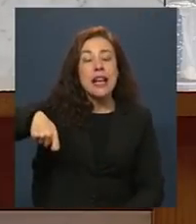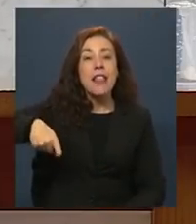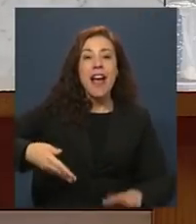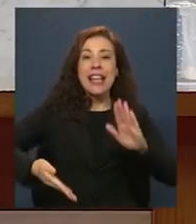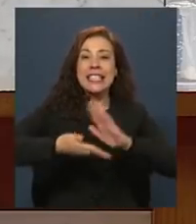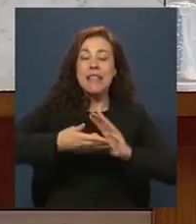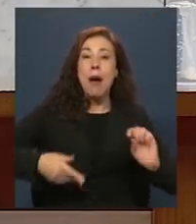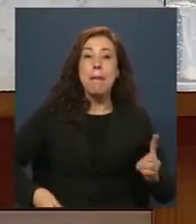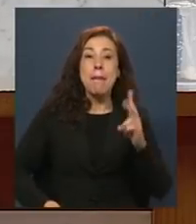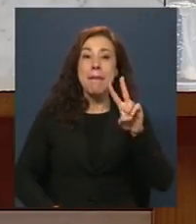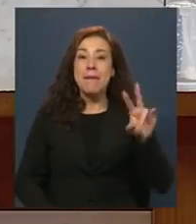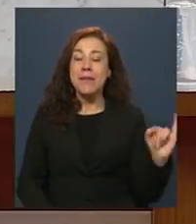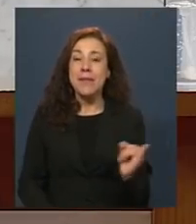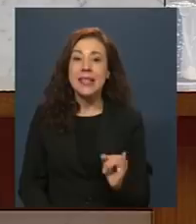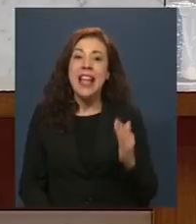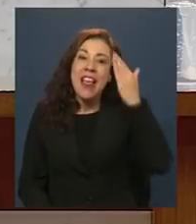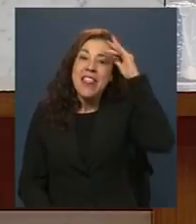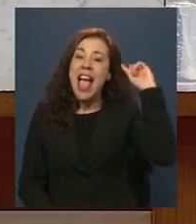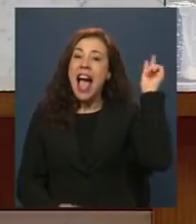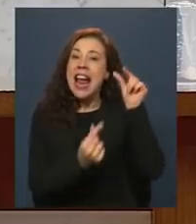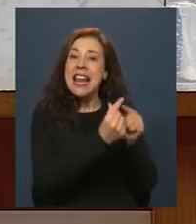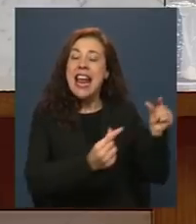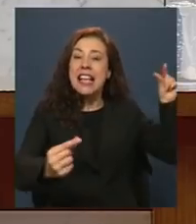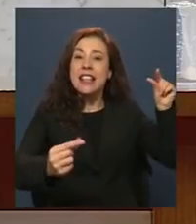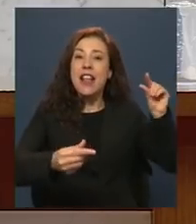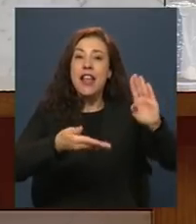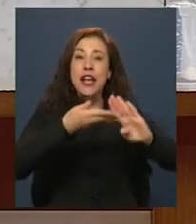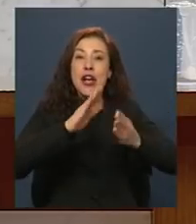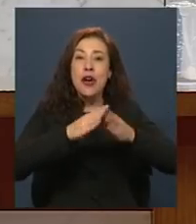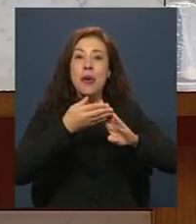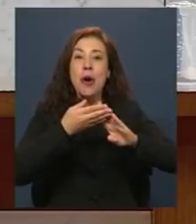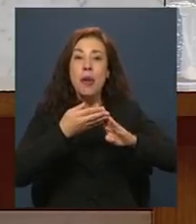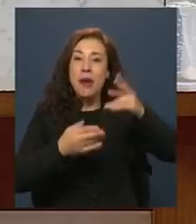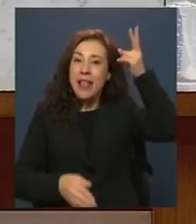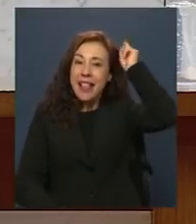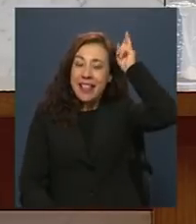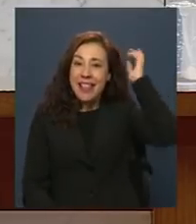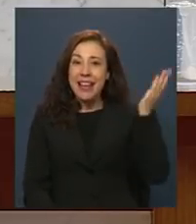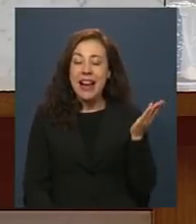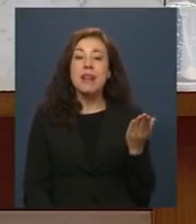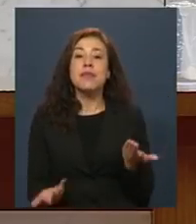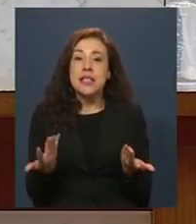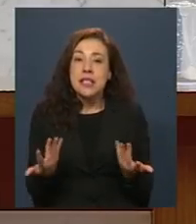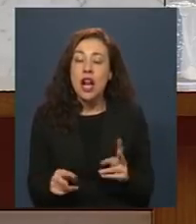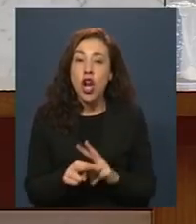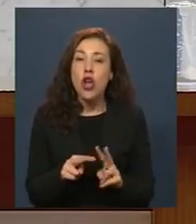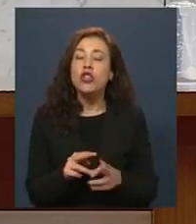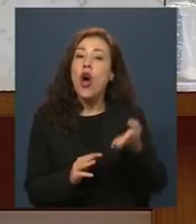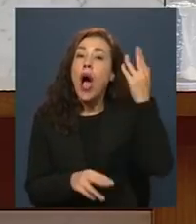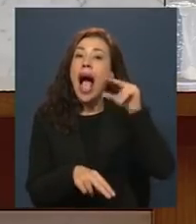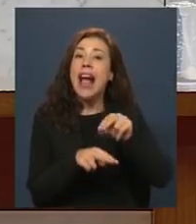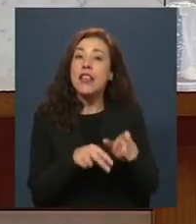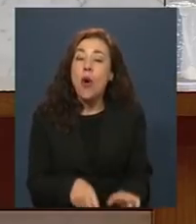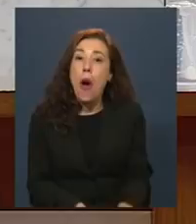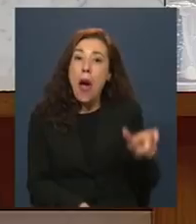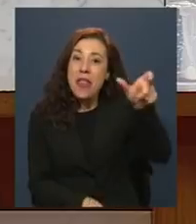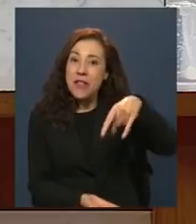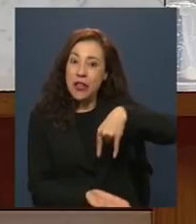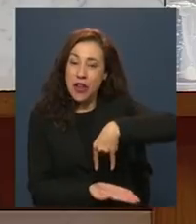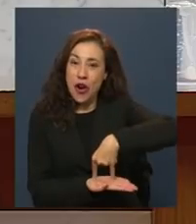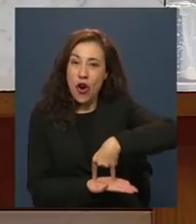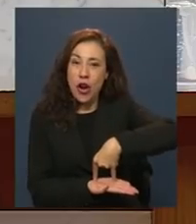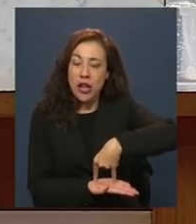por primera vez el Día Nacional de los Pueblos Indígenas. Lo ha hecho en el antiguo edificio del Congreso